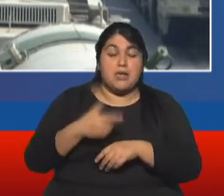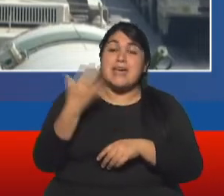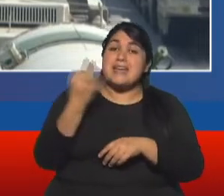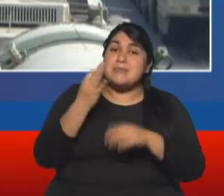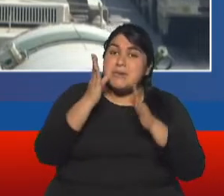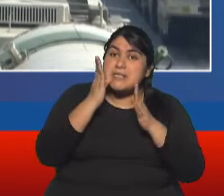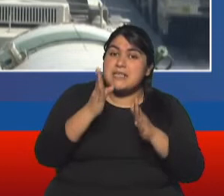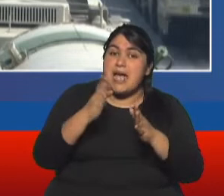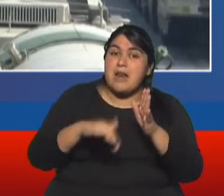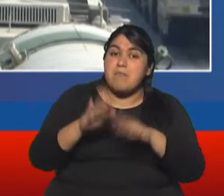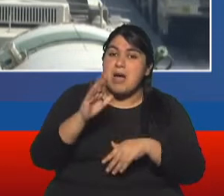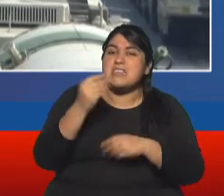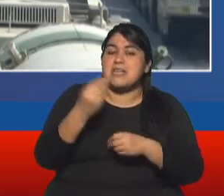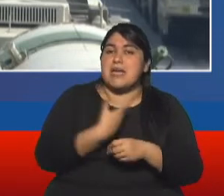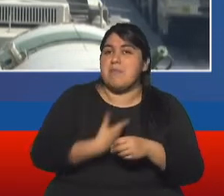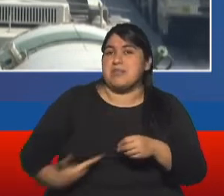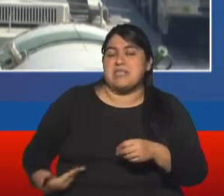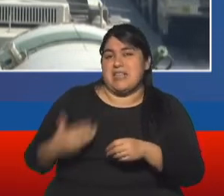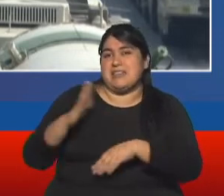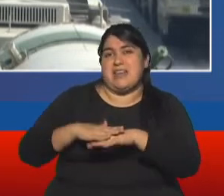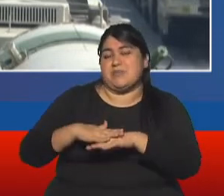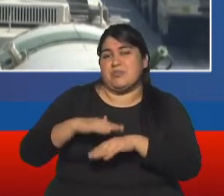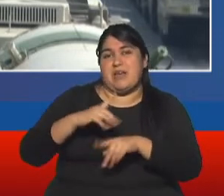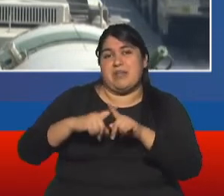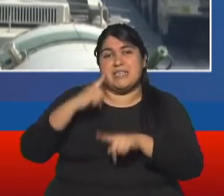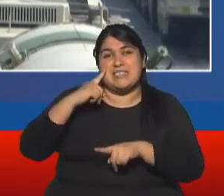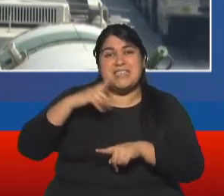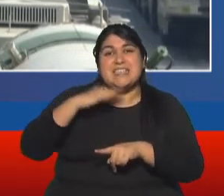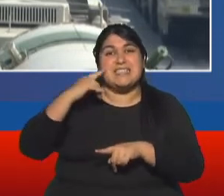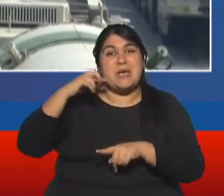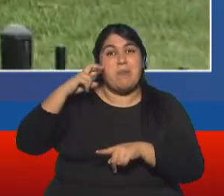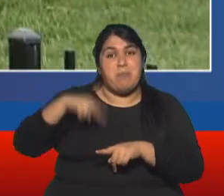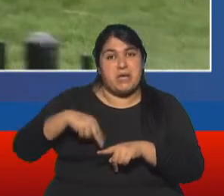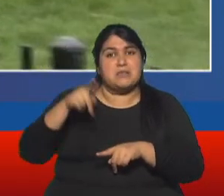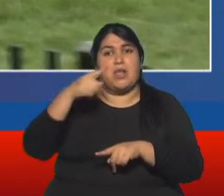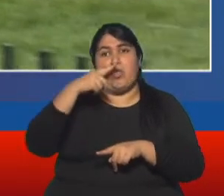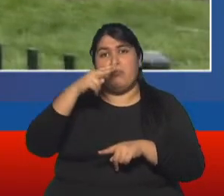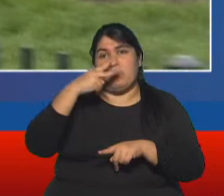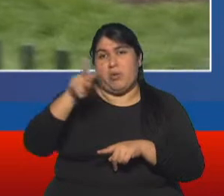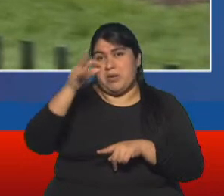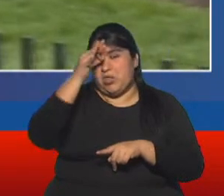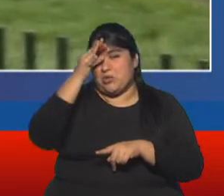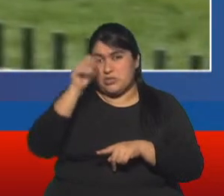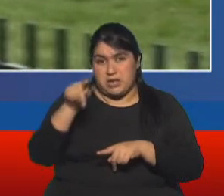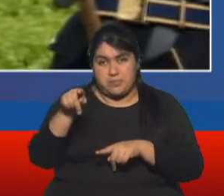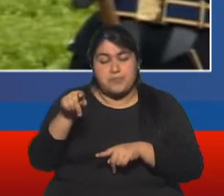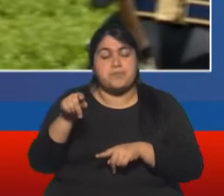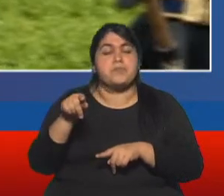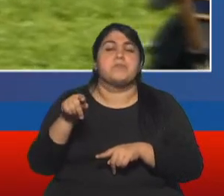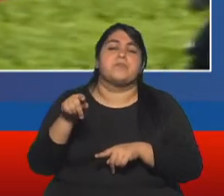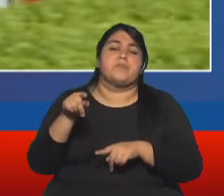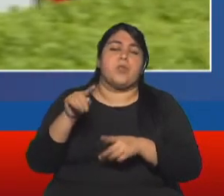desde el ascenso al poder del presidente Xi Jinping en 2012. Una propensión, digamos, a